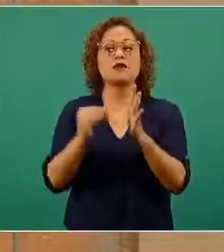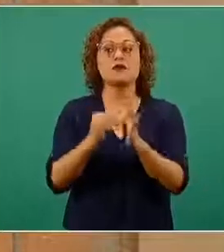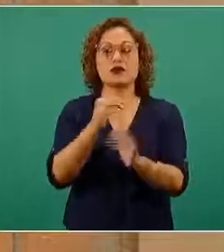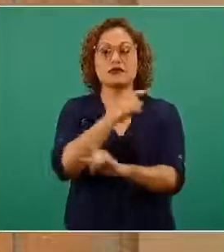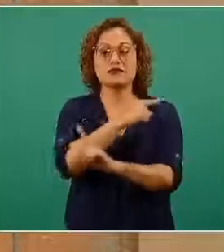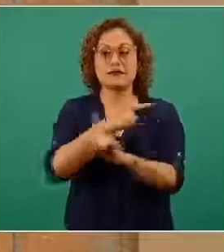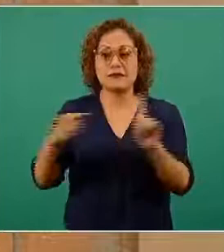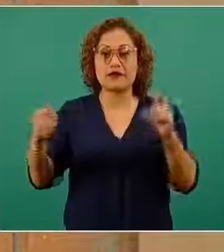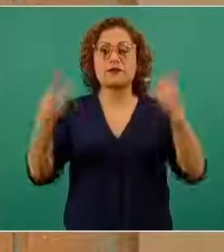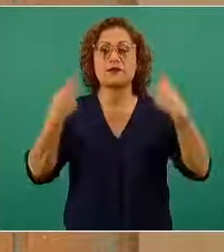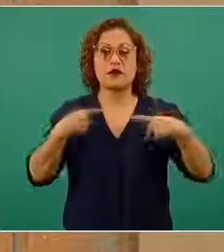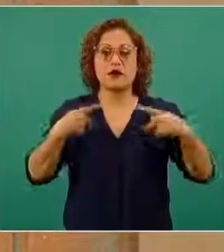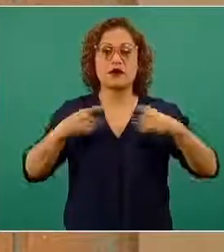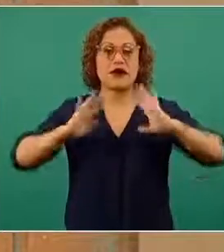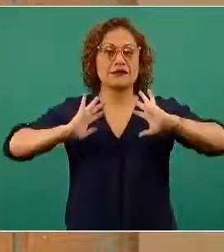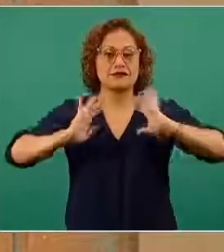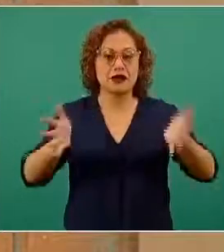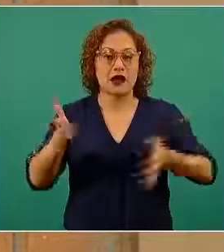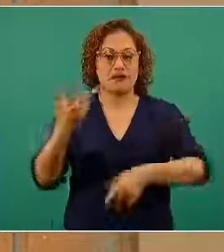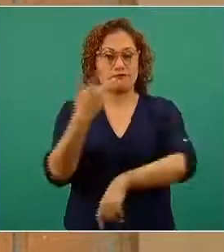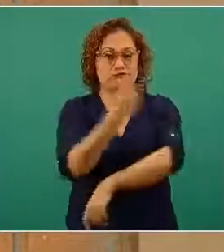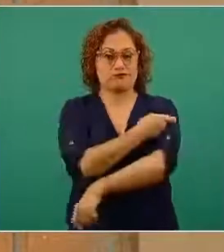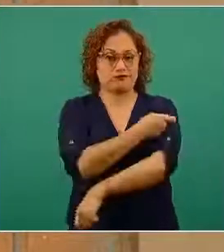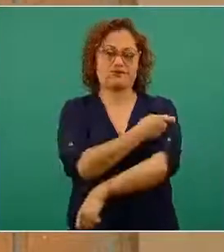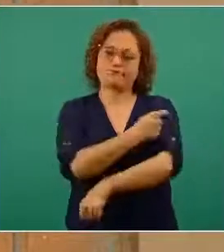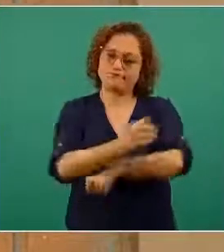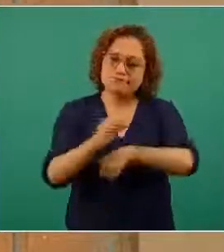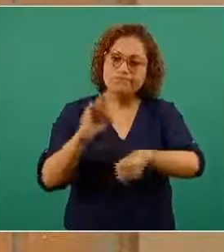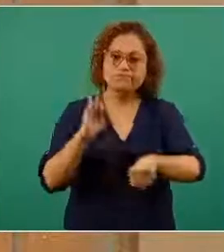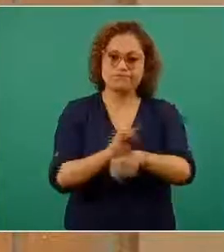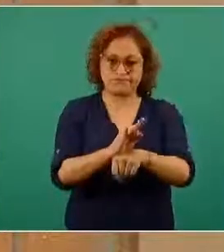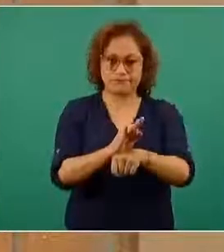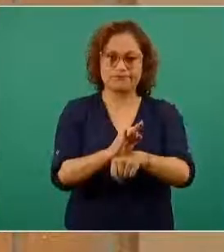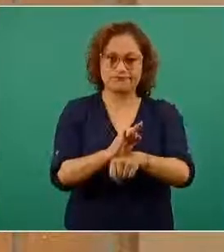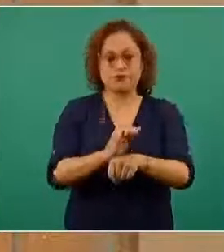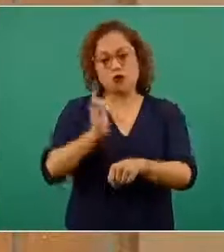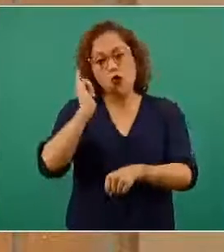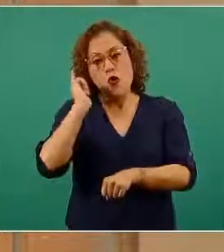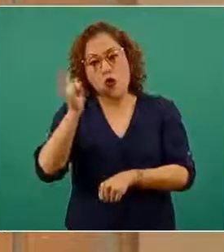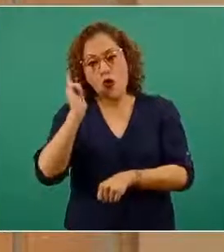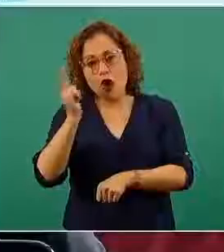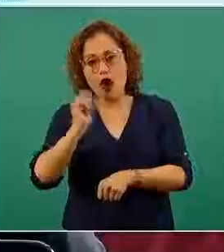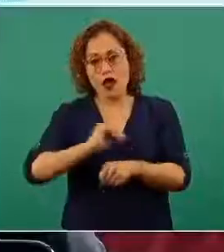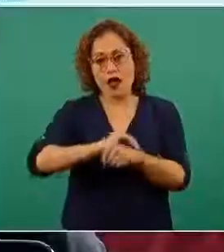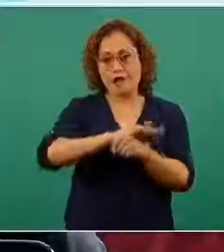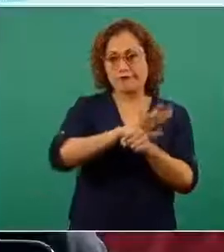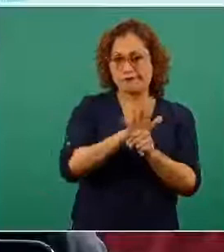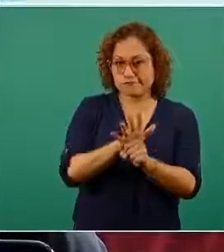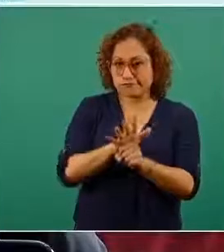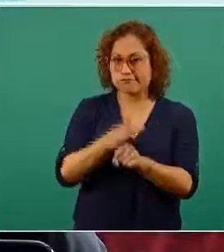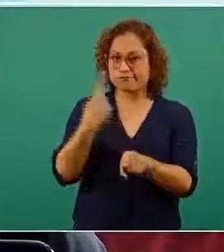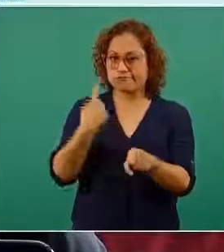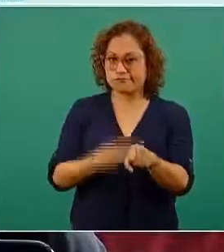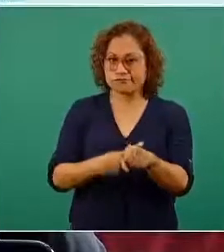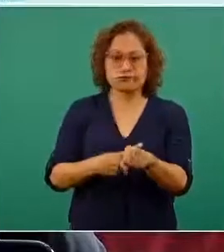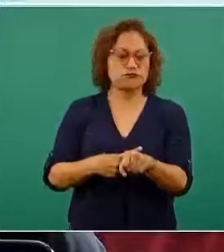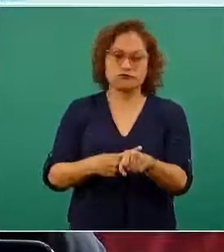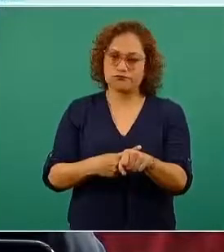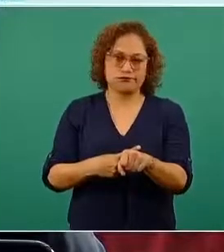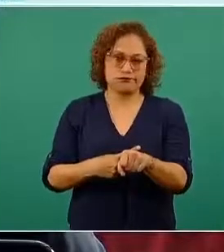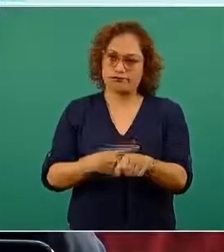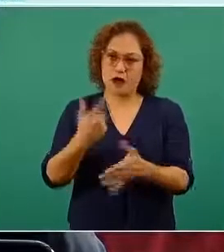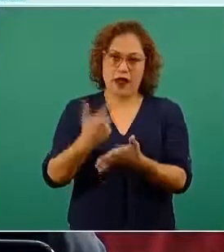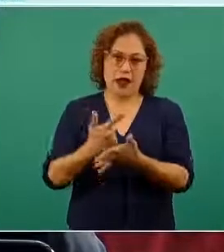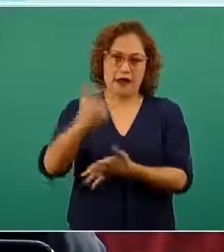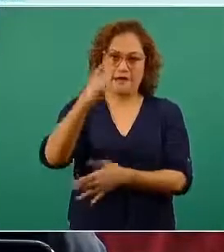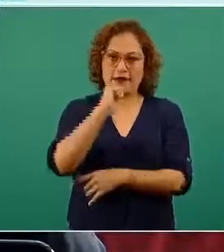esta protección, y en las cuales obviamente esperamos que la COVID-19 ya no genere ningún tipo de impacto negativo